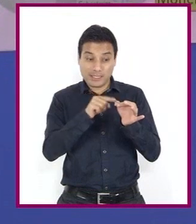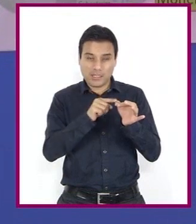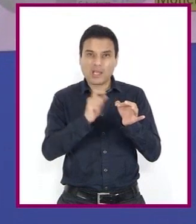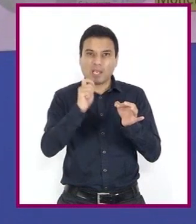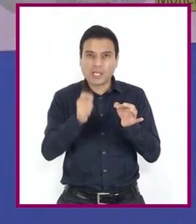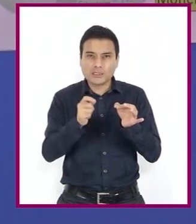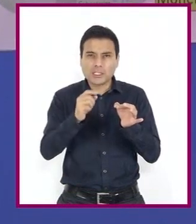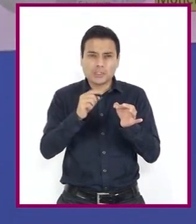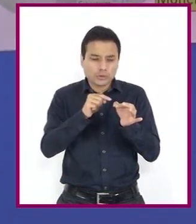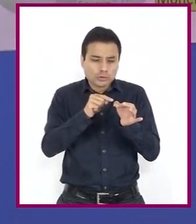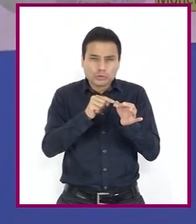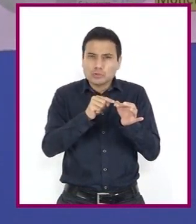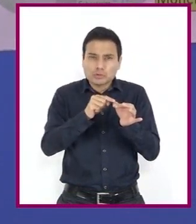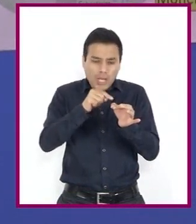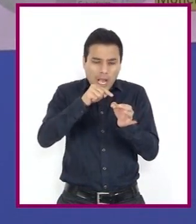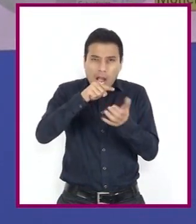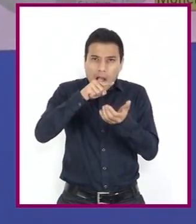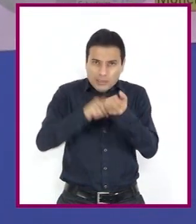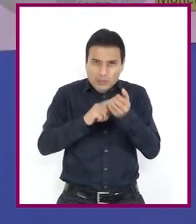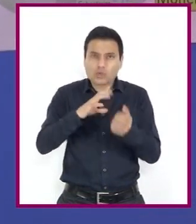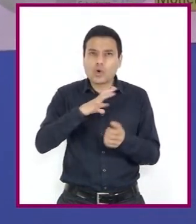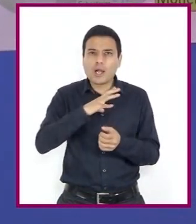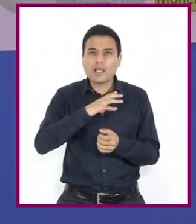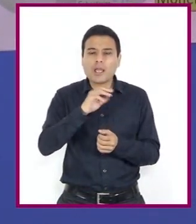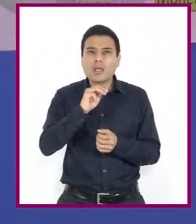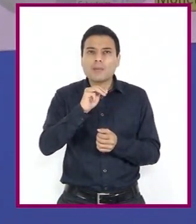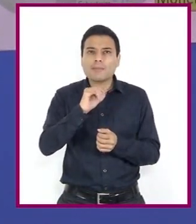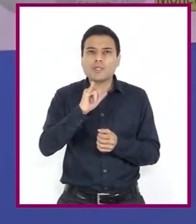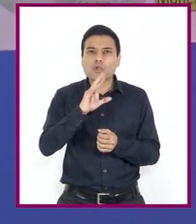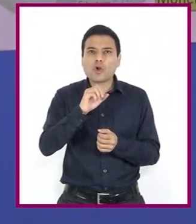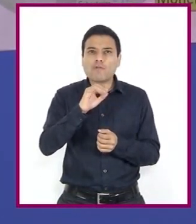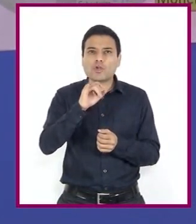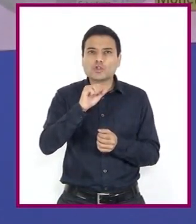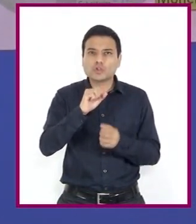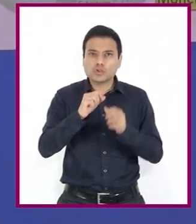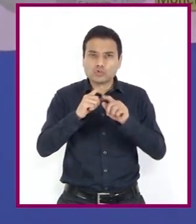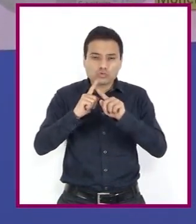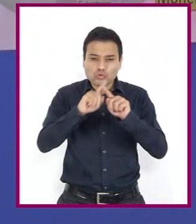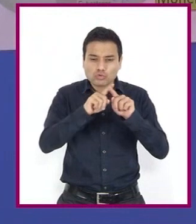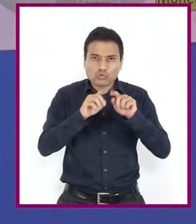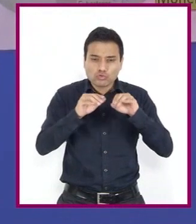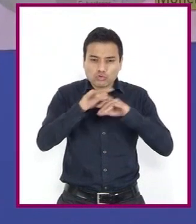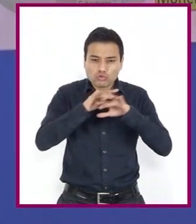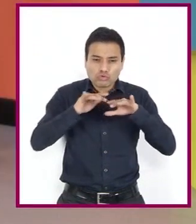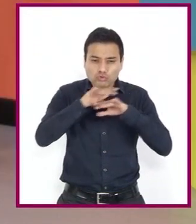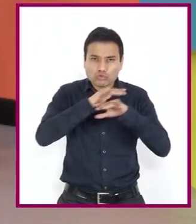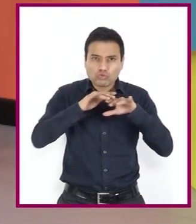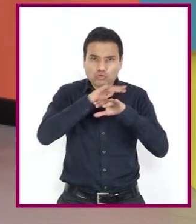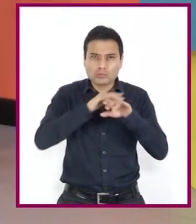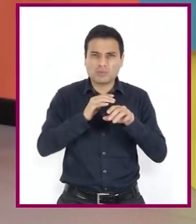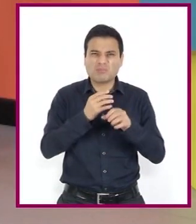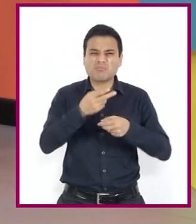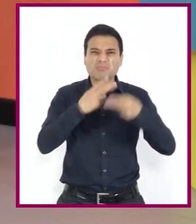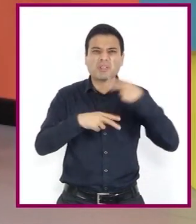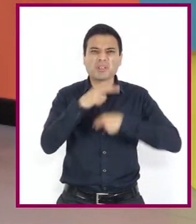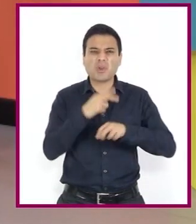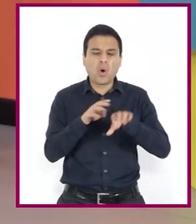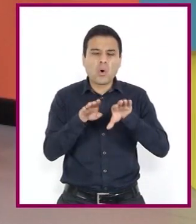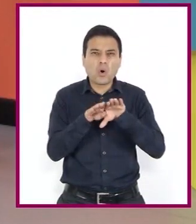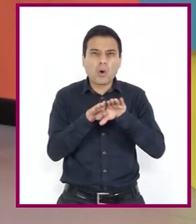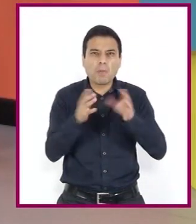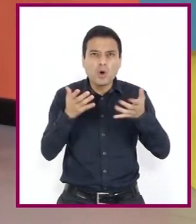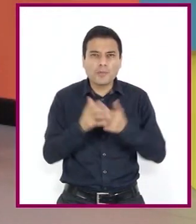minúsculas comunidades microbianas que habían resultado de una serie de eventos endosimbióticos. Es decir, que